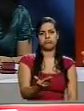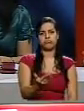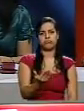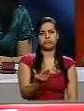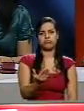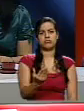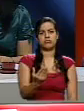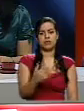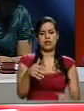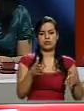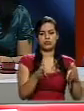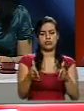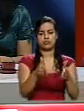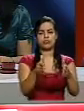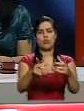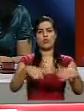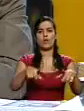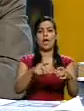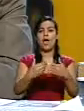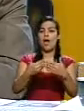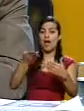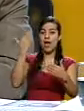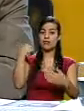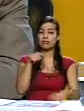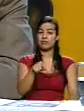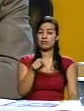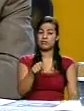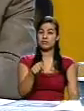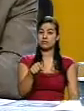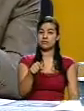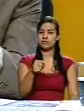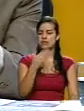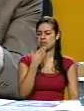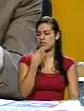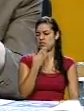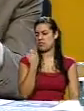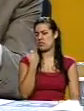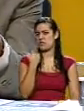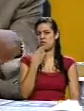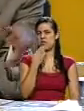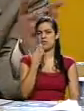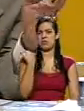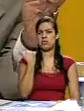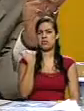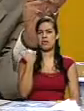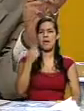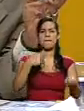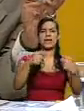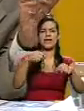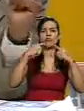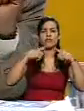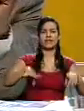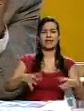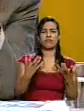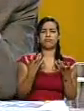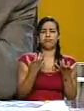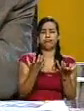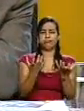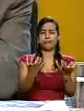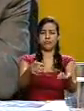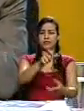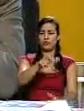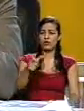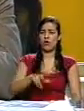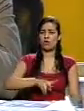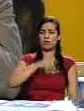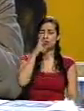Rengifo. Hay que ver lo que eso era, Blanquita, hace poquito con el llamado mercado del cementerio. ¿Tú te acuerdas?